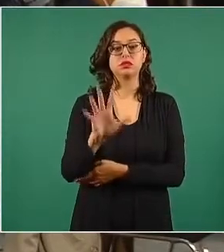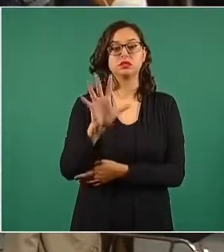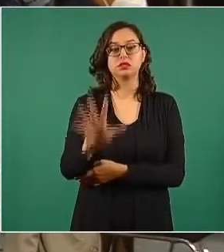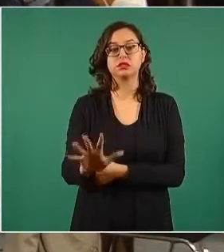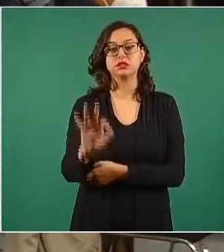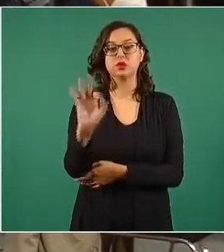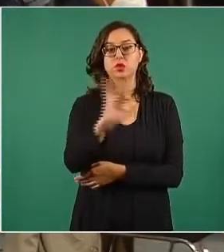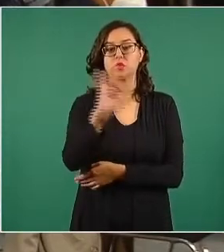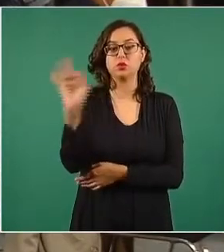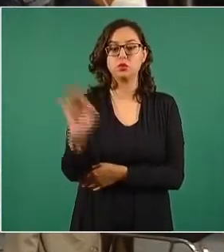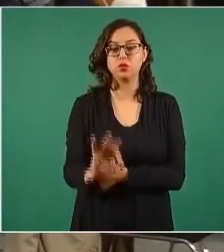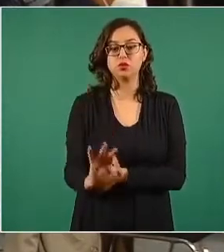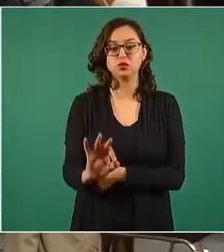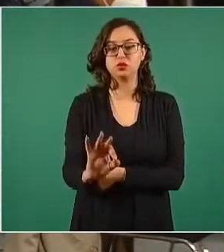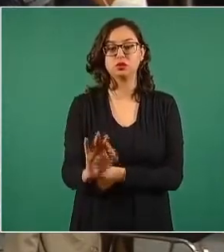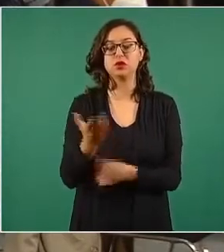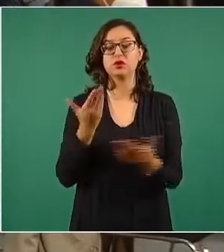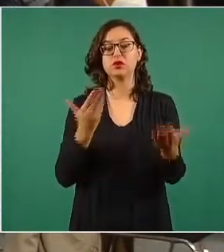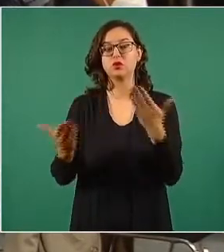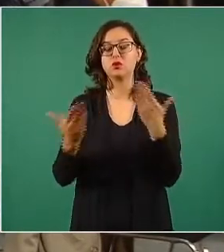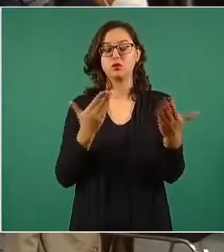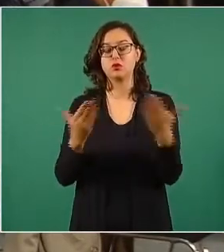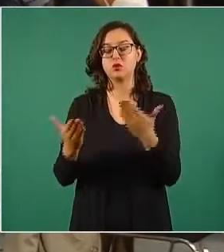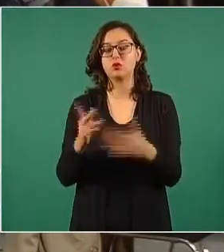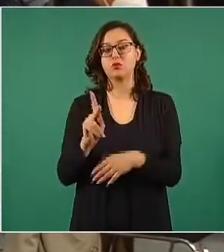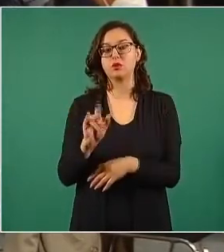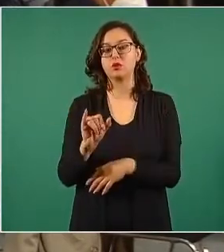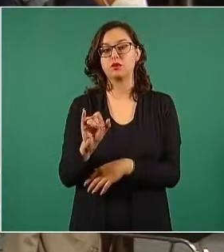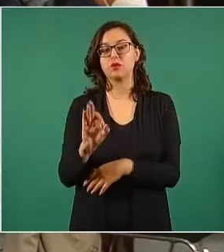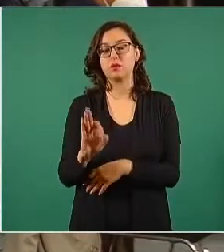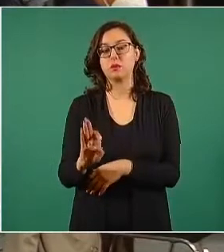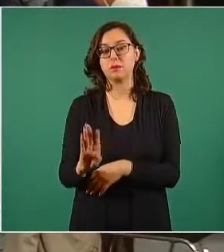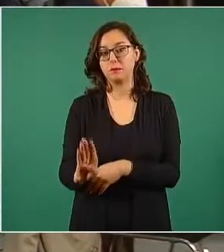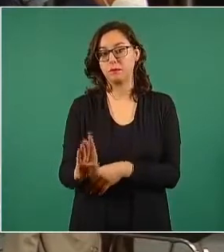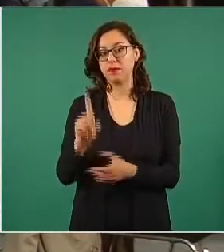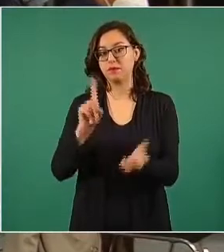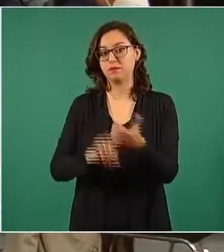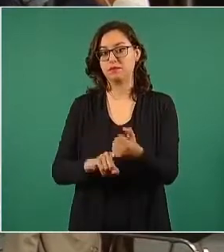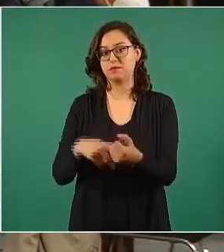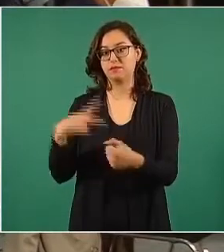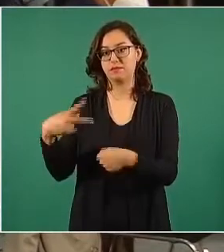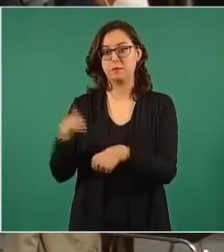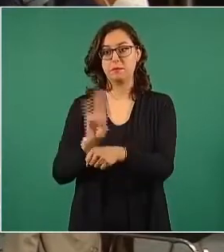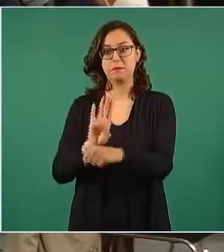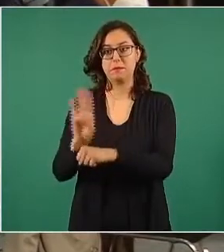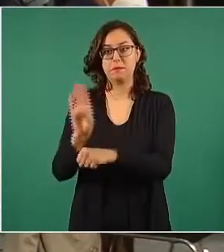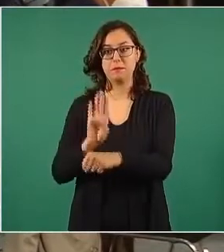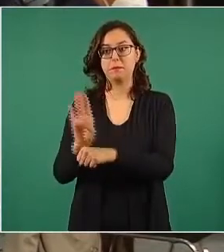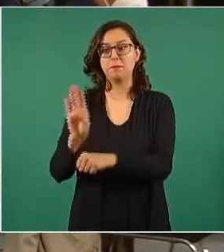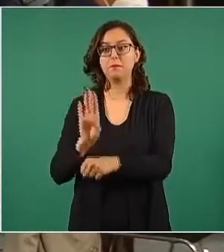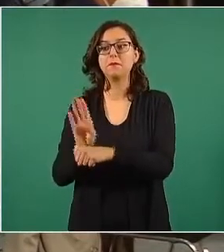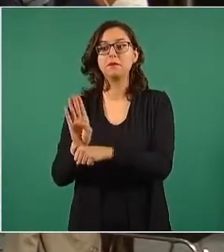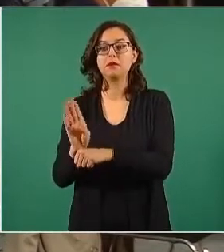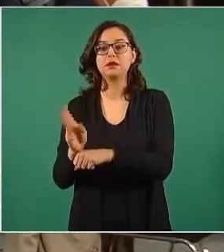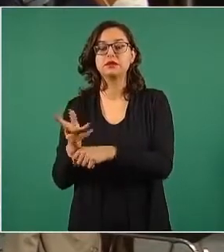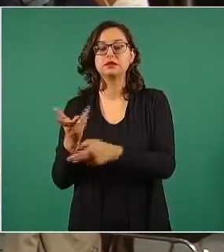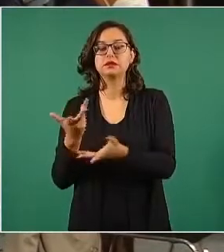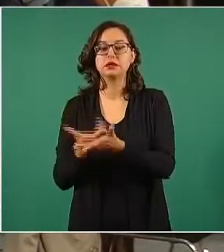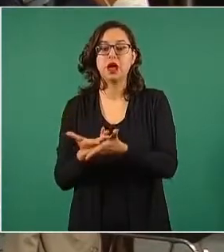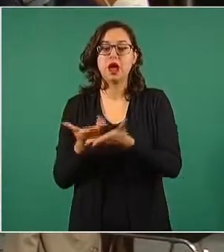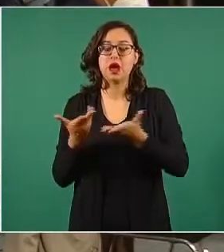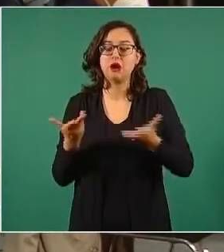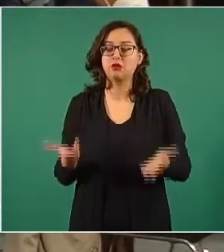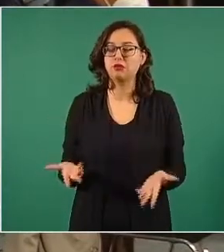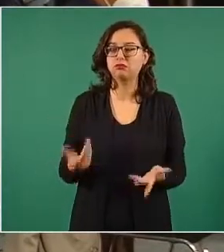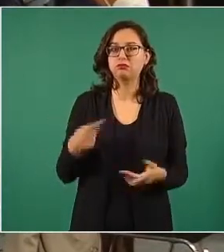85% con respecto a su PIB. Entonces, yo no sé que si sea tan